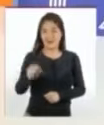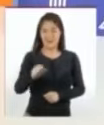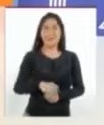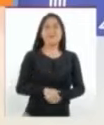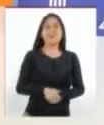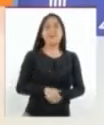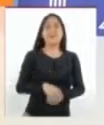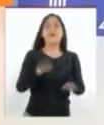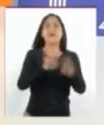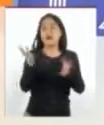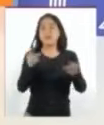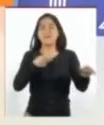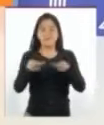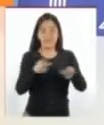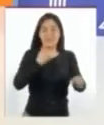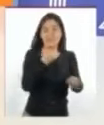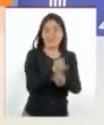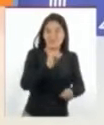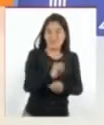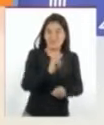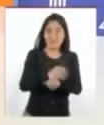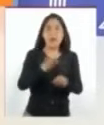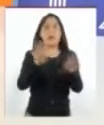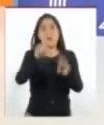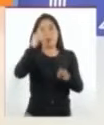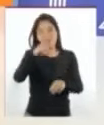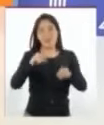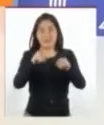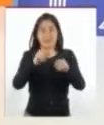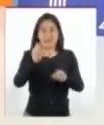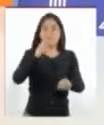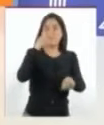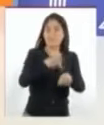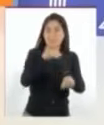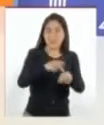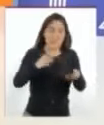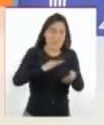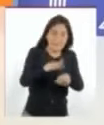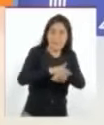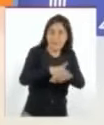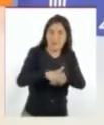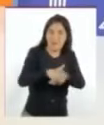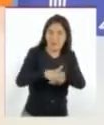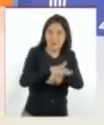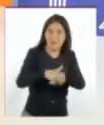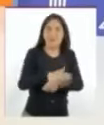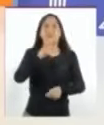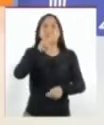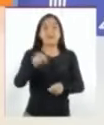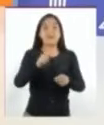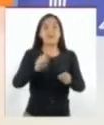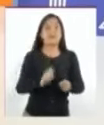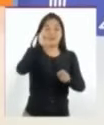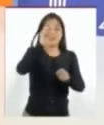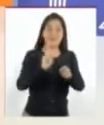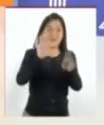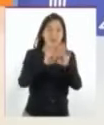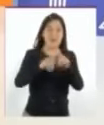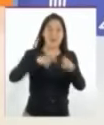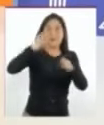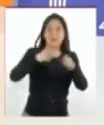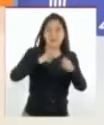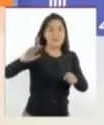Elaboraban instrumentos y utensilios de piedra tallada, Pescaban y además cazaban